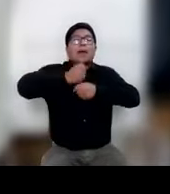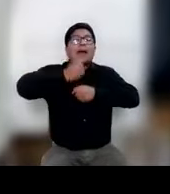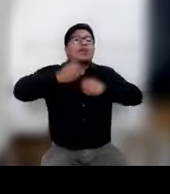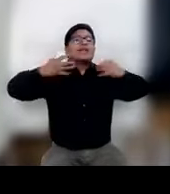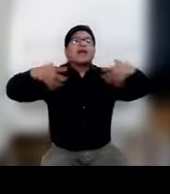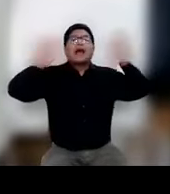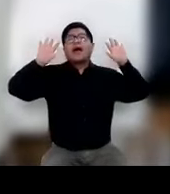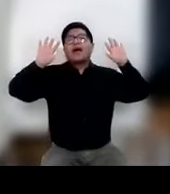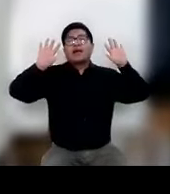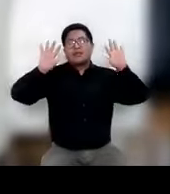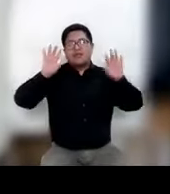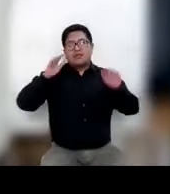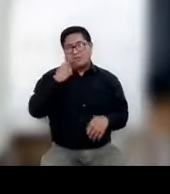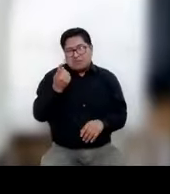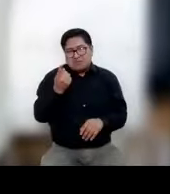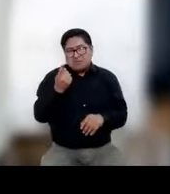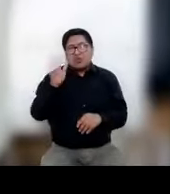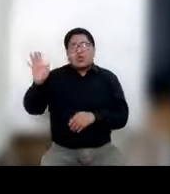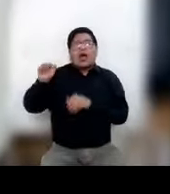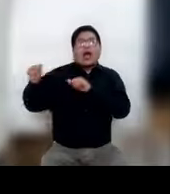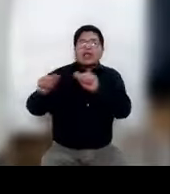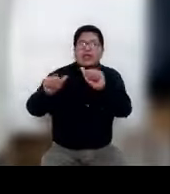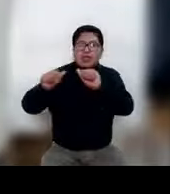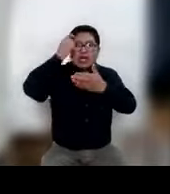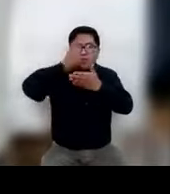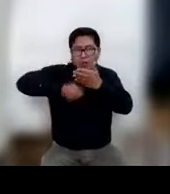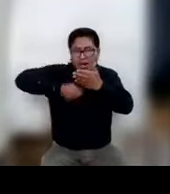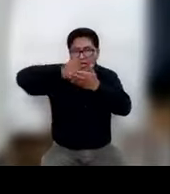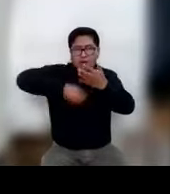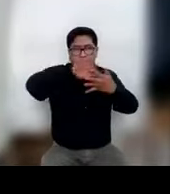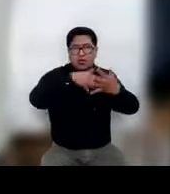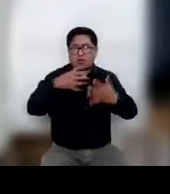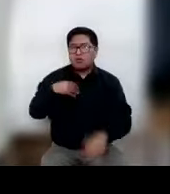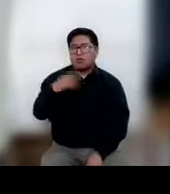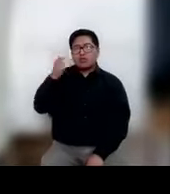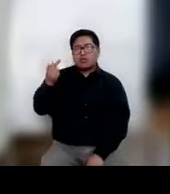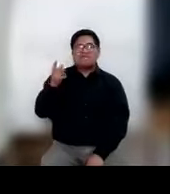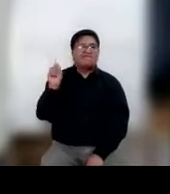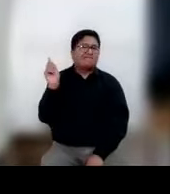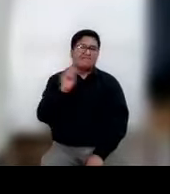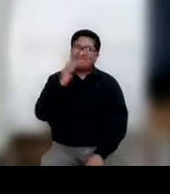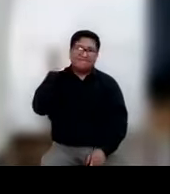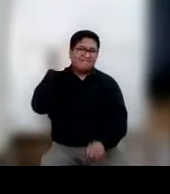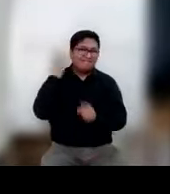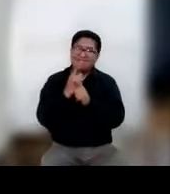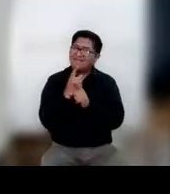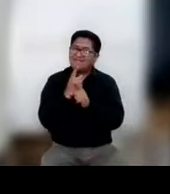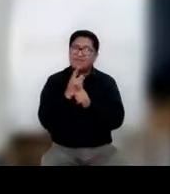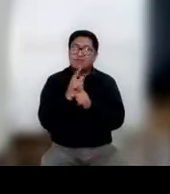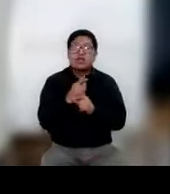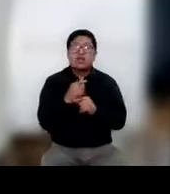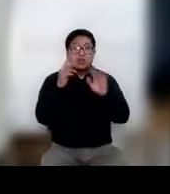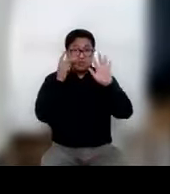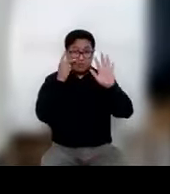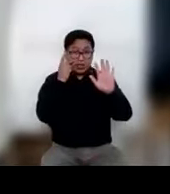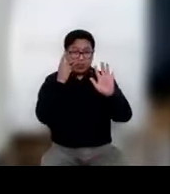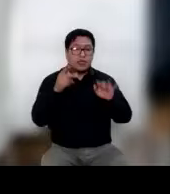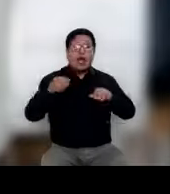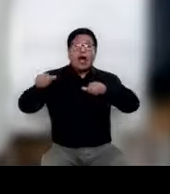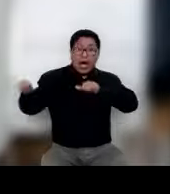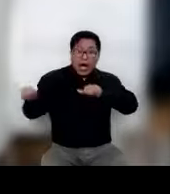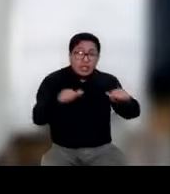presupuesto y las actividades que estaban programadas y consideró de que eso no debe ser así sino al revés que si se hace estas actividades sea